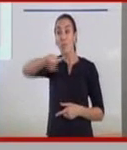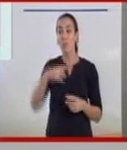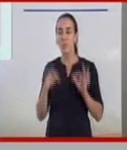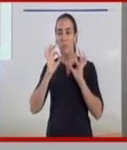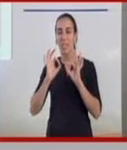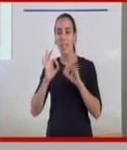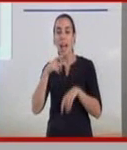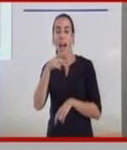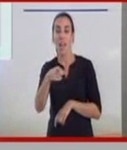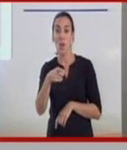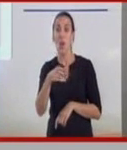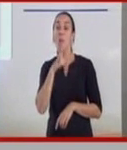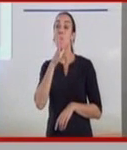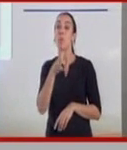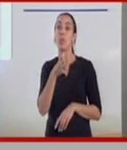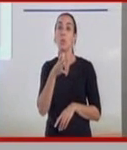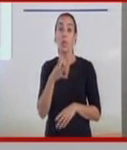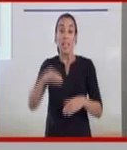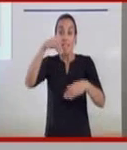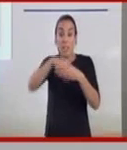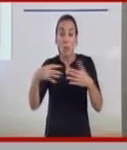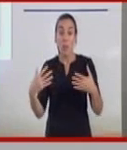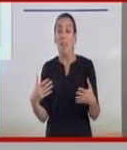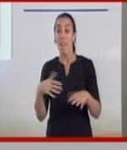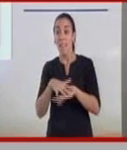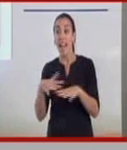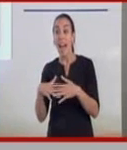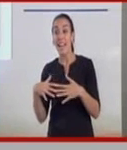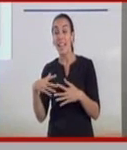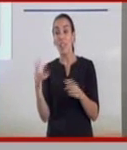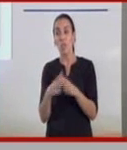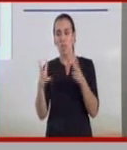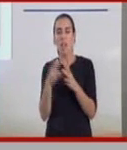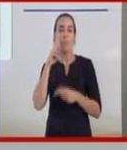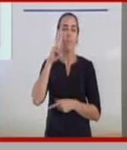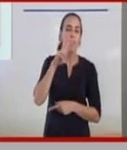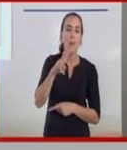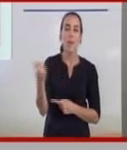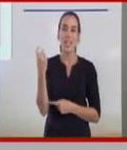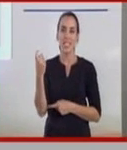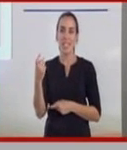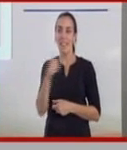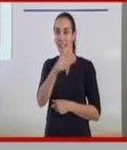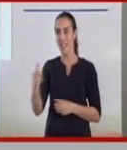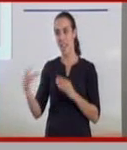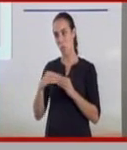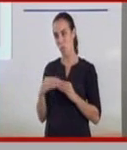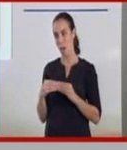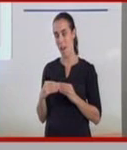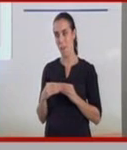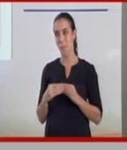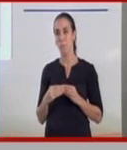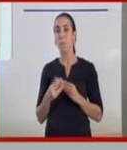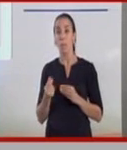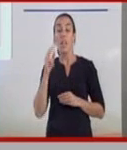extraer mediante el análisis de las redes sociales las necesidades y preferencias de los usuarios. Además, también tenemos entornos